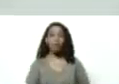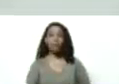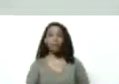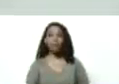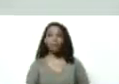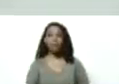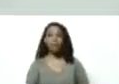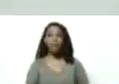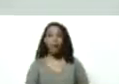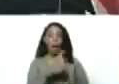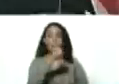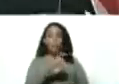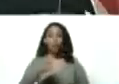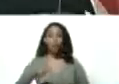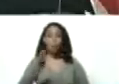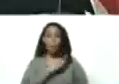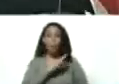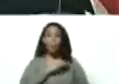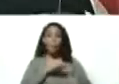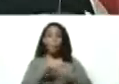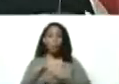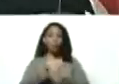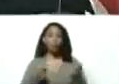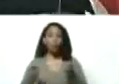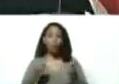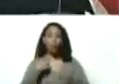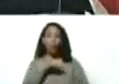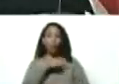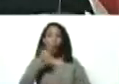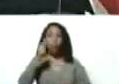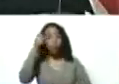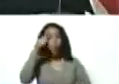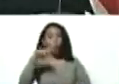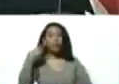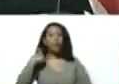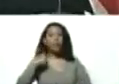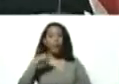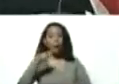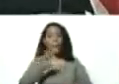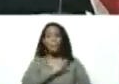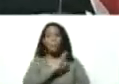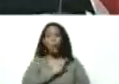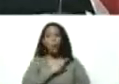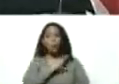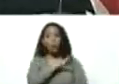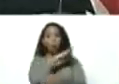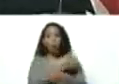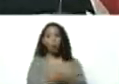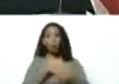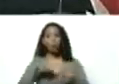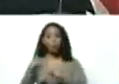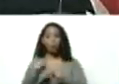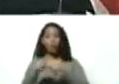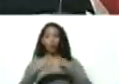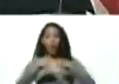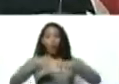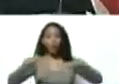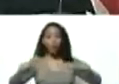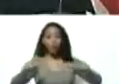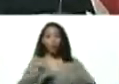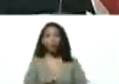gente se empoderó y nuestro pueblo tiene que empoderarse de todos los territorios tiene que